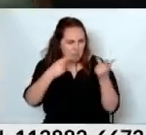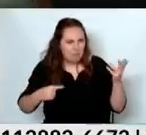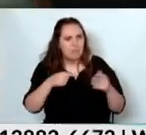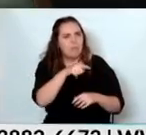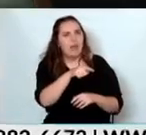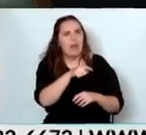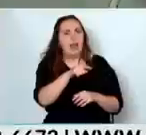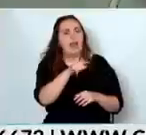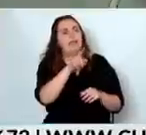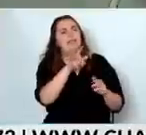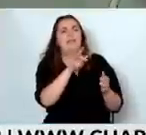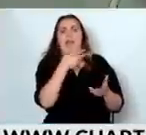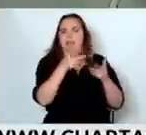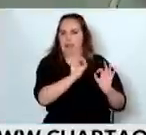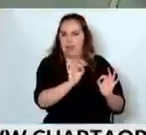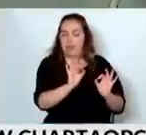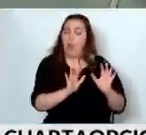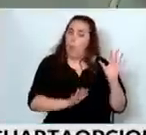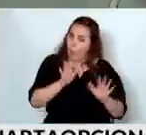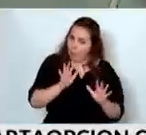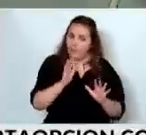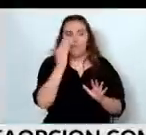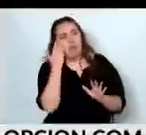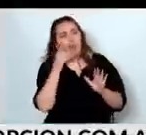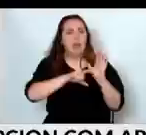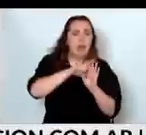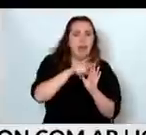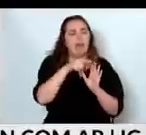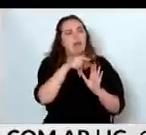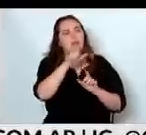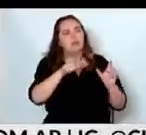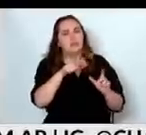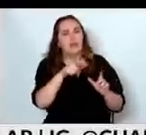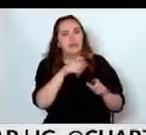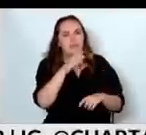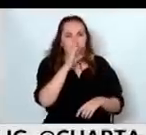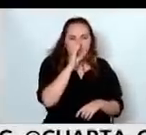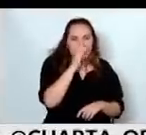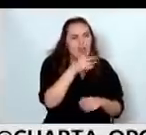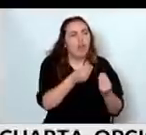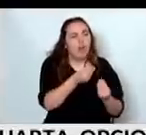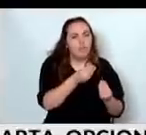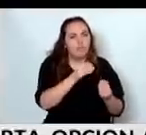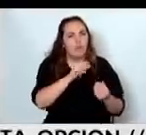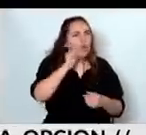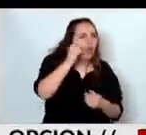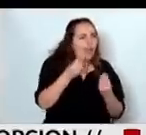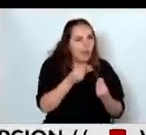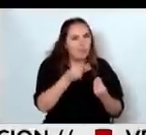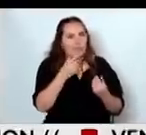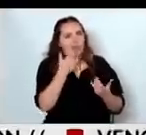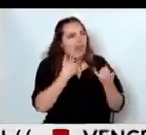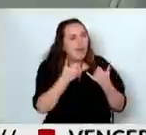veces, y lo veo también mucho en las redes, pero ¿qué pasó? ¿Cómo lo hizo? Sí. ¿Cómo lo ejecutó? ¿Les interesa el hecho? ¿No? Sí.